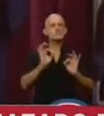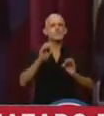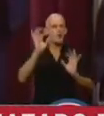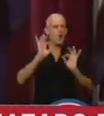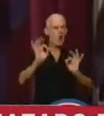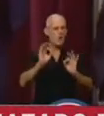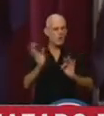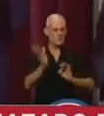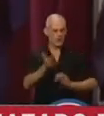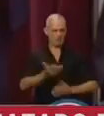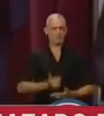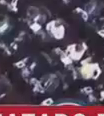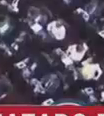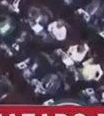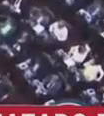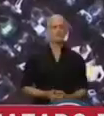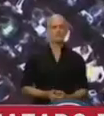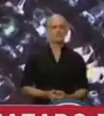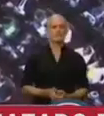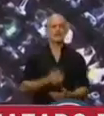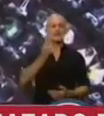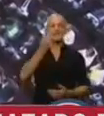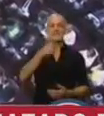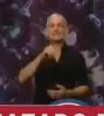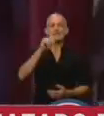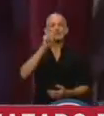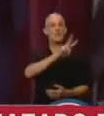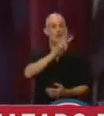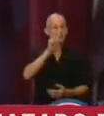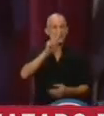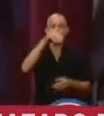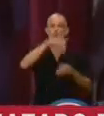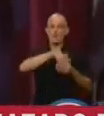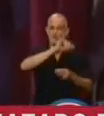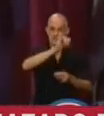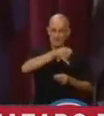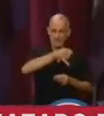anda? Usted no tiene derecho, señor. Gabriel,